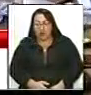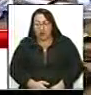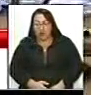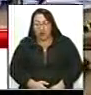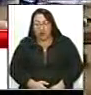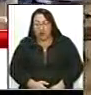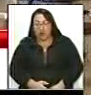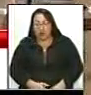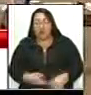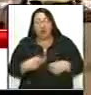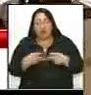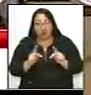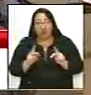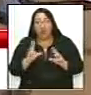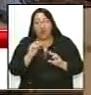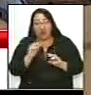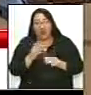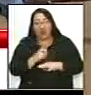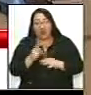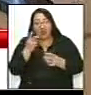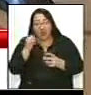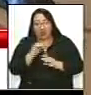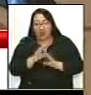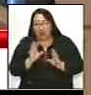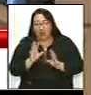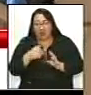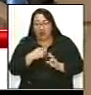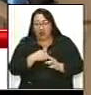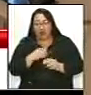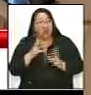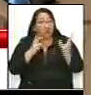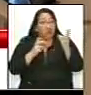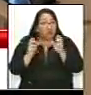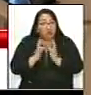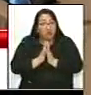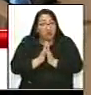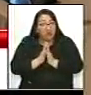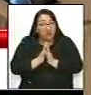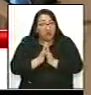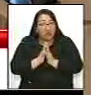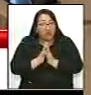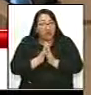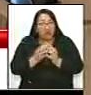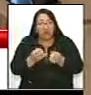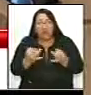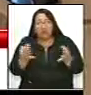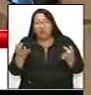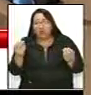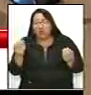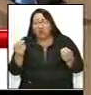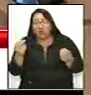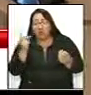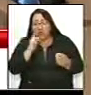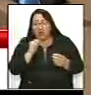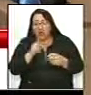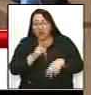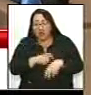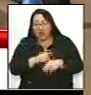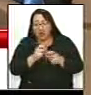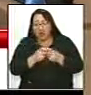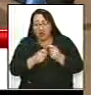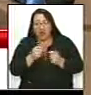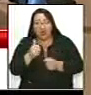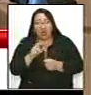hablando nos permitan desarrollar la idea. Nosotros hemos estado escuchando una retahíla de mentiras que inclusive expresó en su momento la